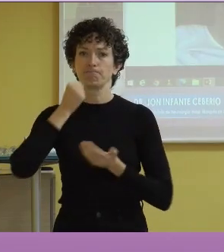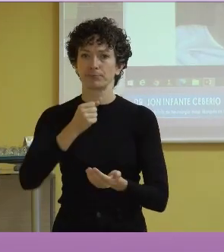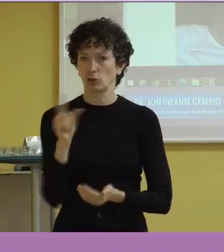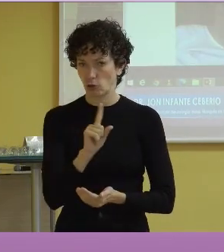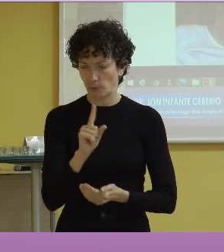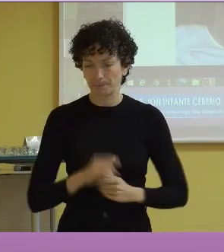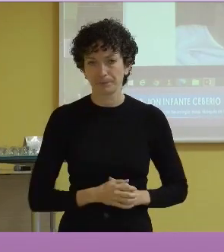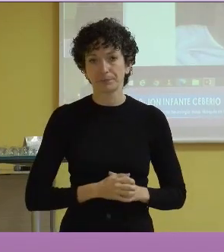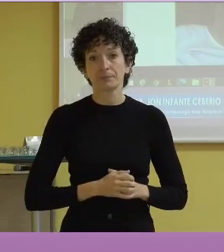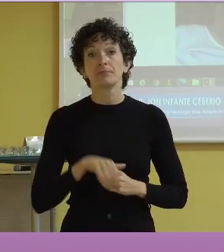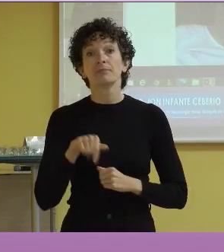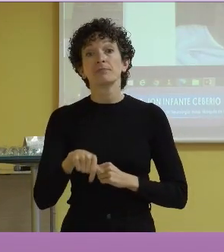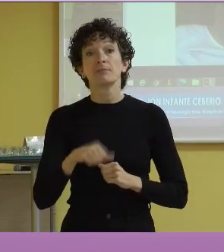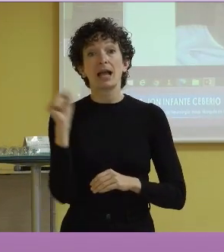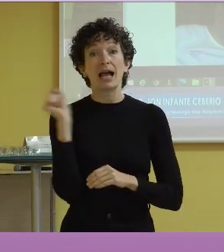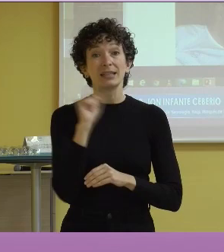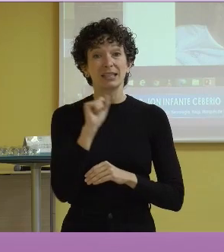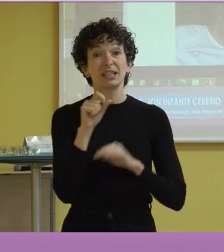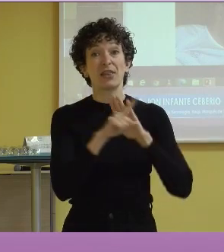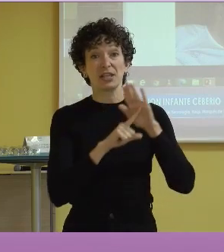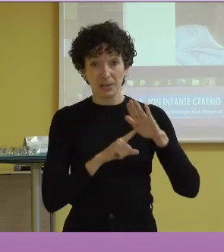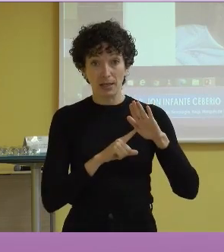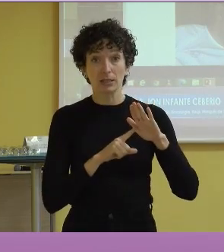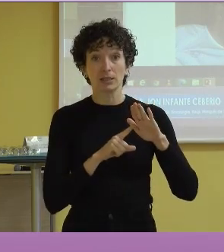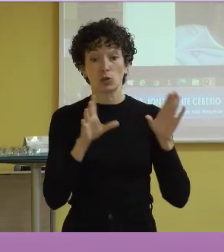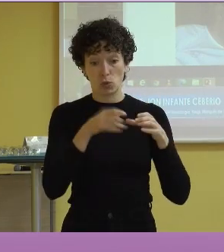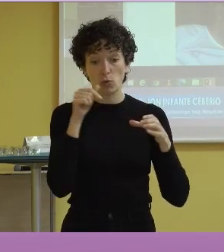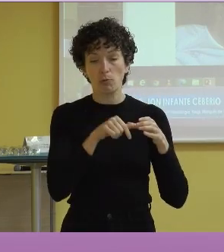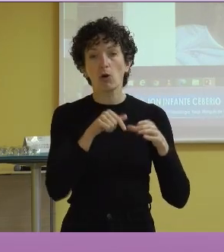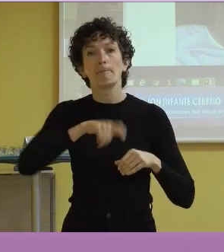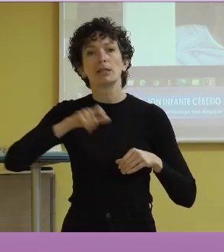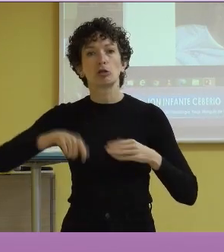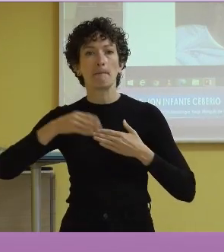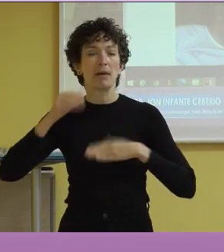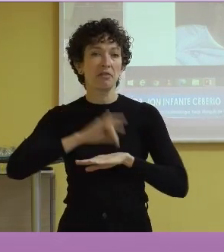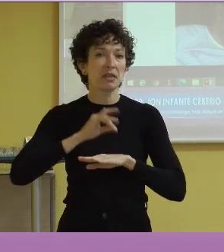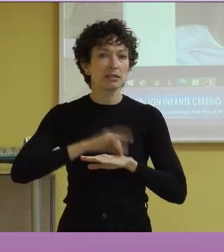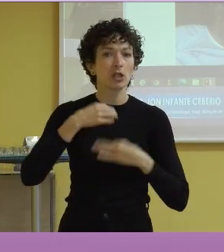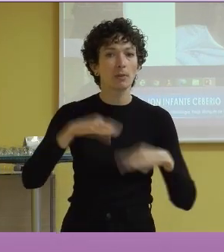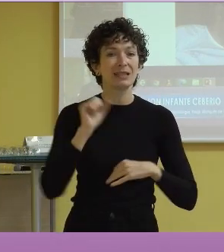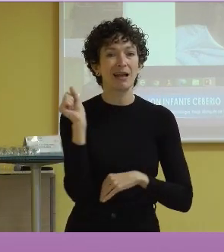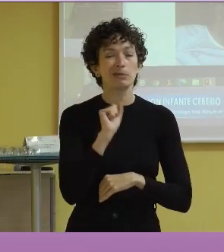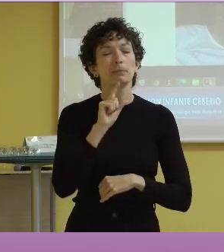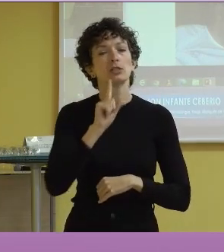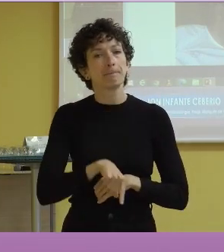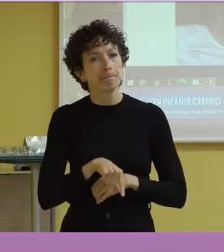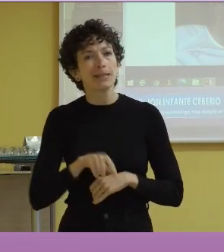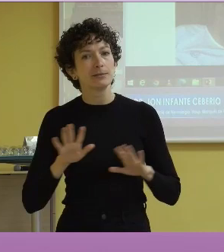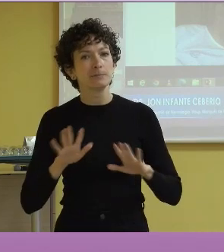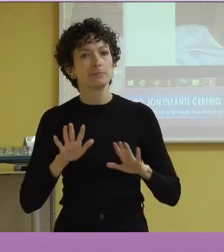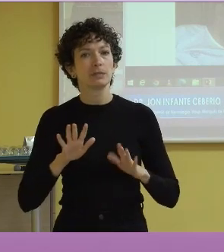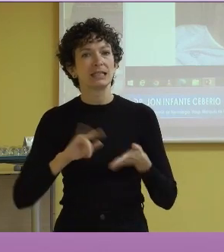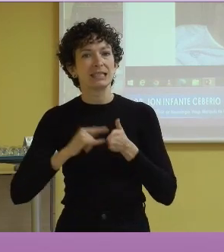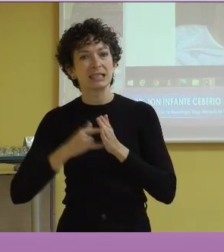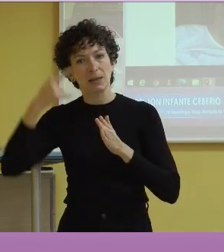Dentro de las ataxias recesivas, los pacientes suelen tener, la mayor parte de las veces, además de ataxia, afectación de algún otro